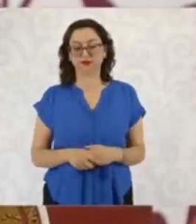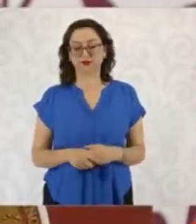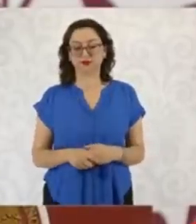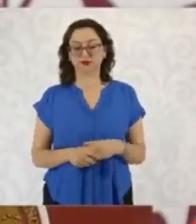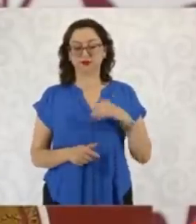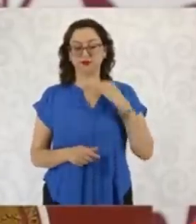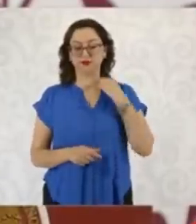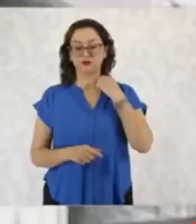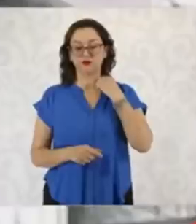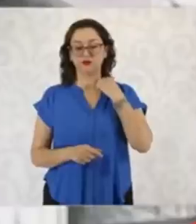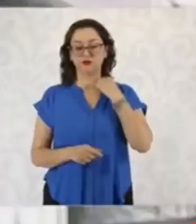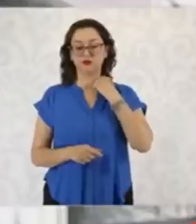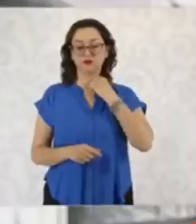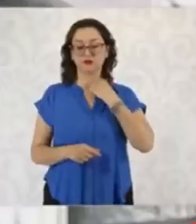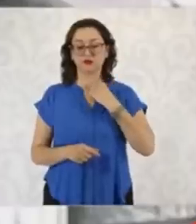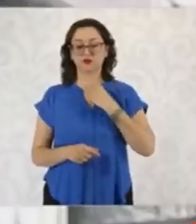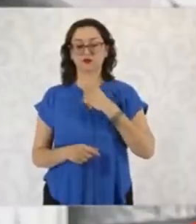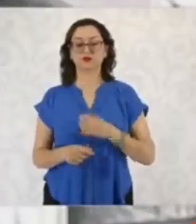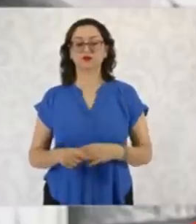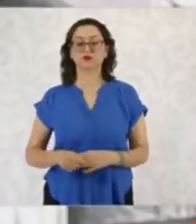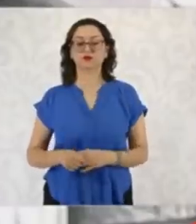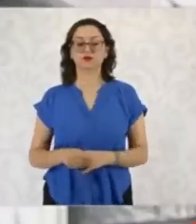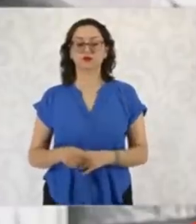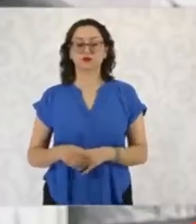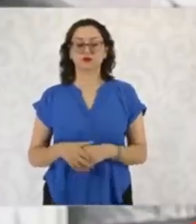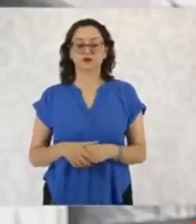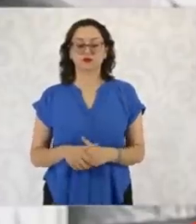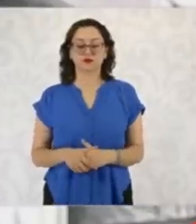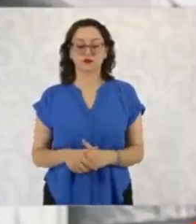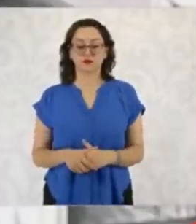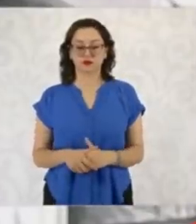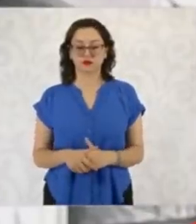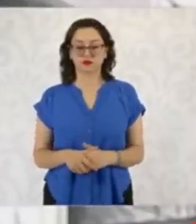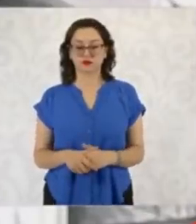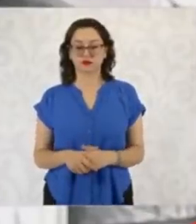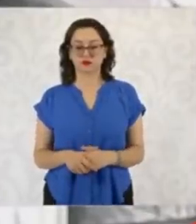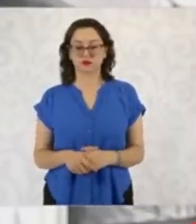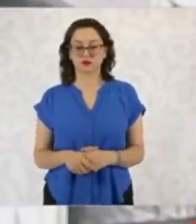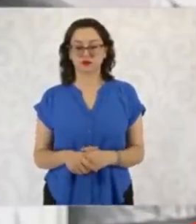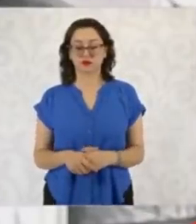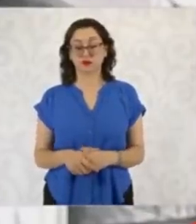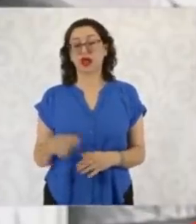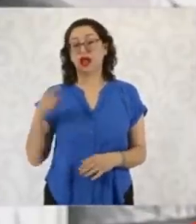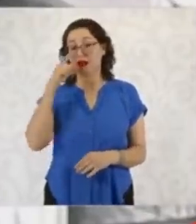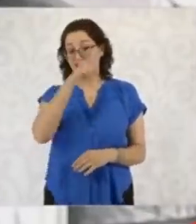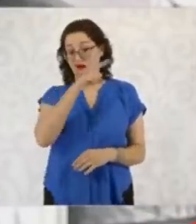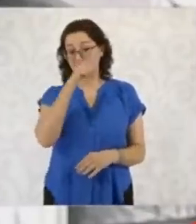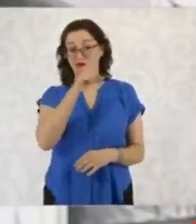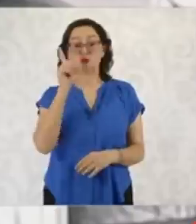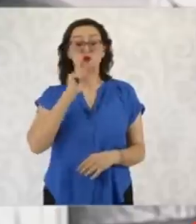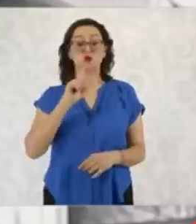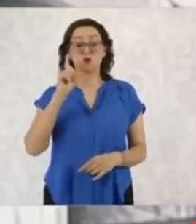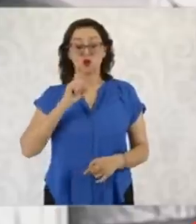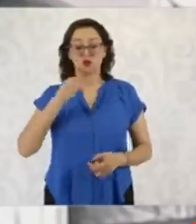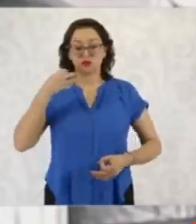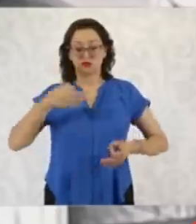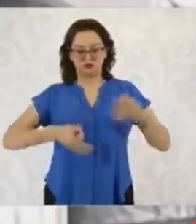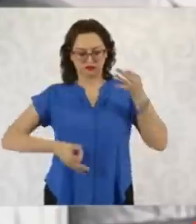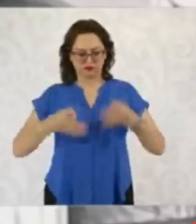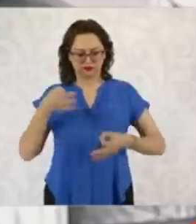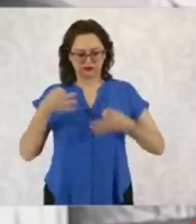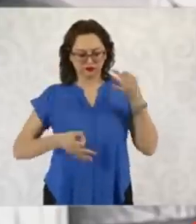primera fase de este proceso, la juez encargada de esta corte resolvió que los bienes